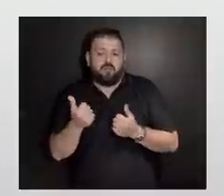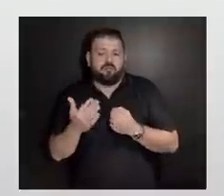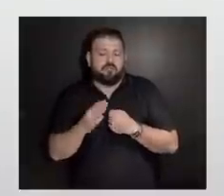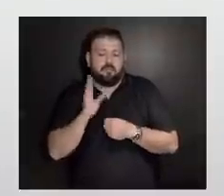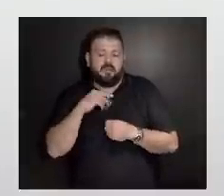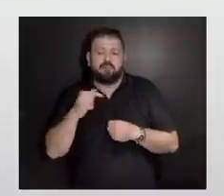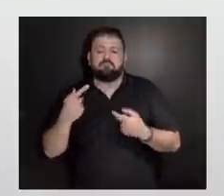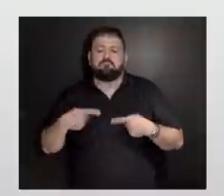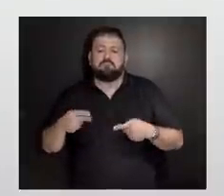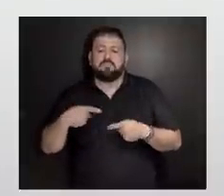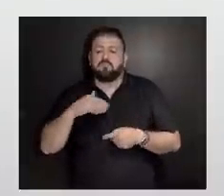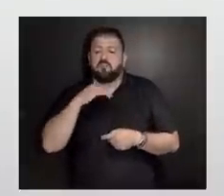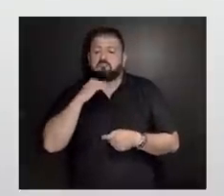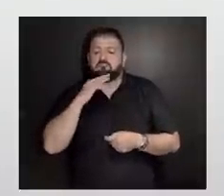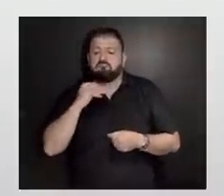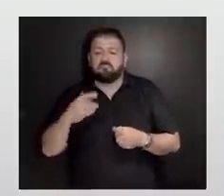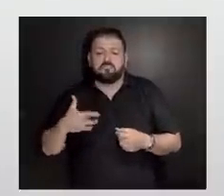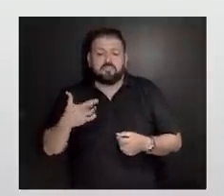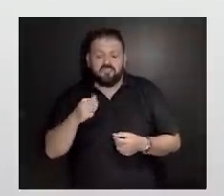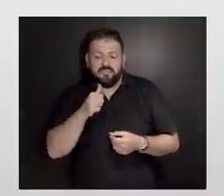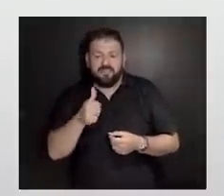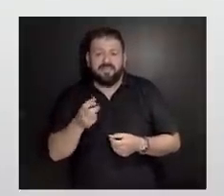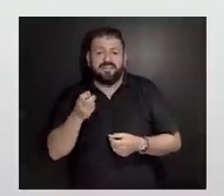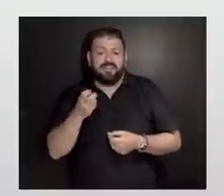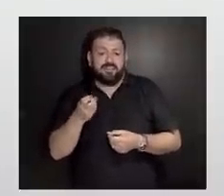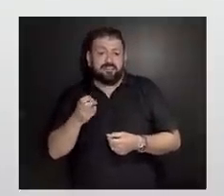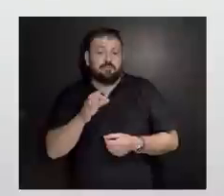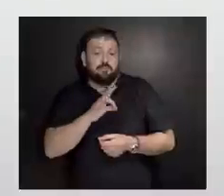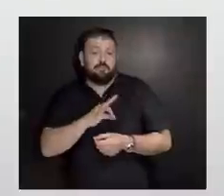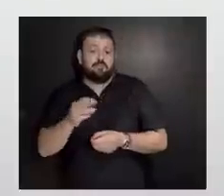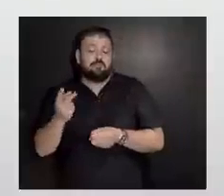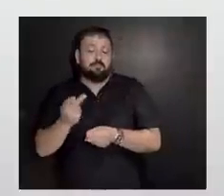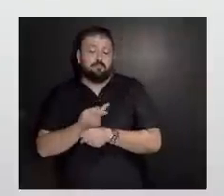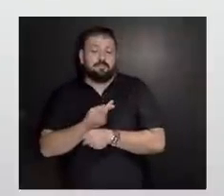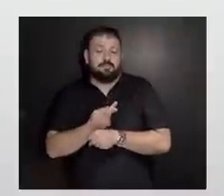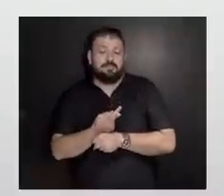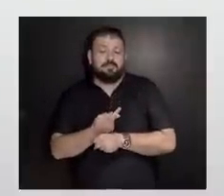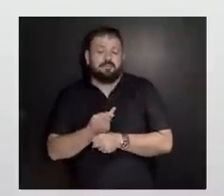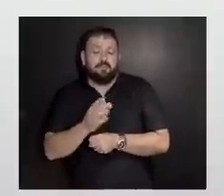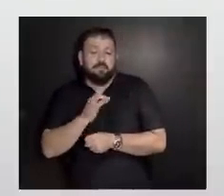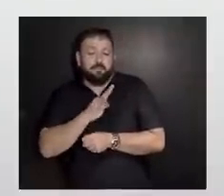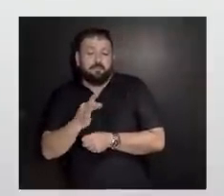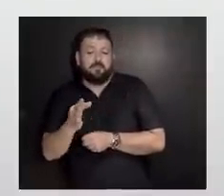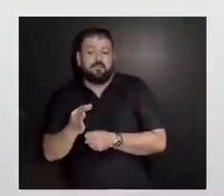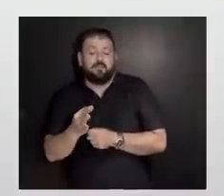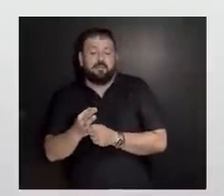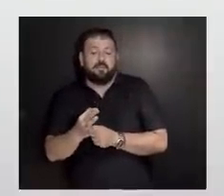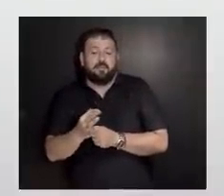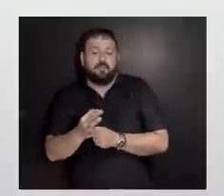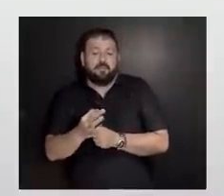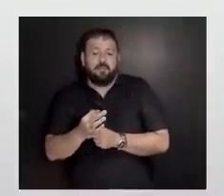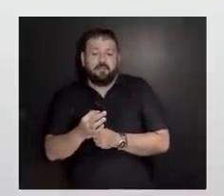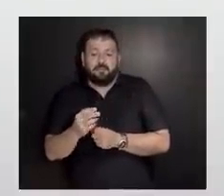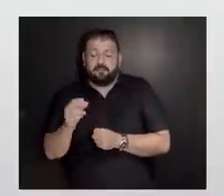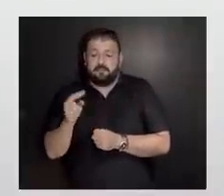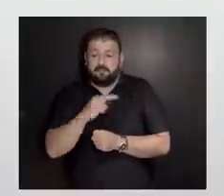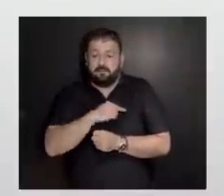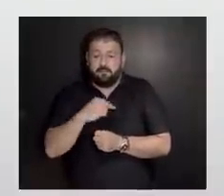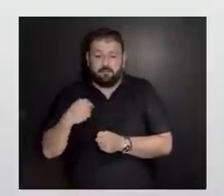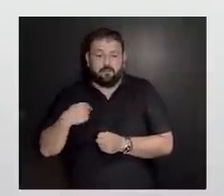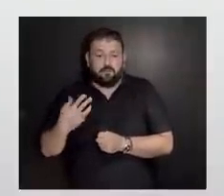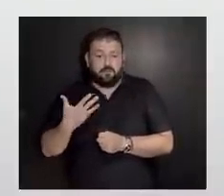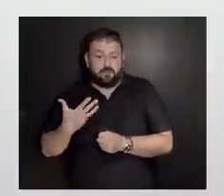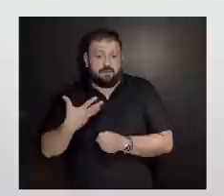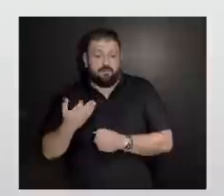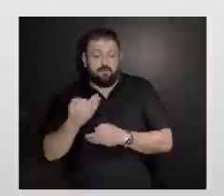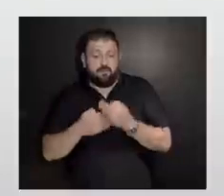Entonces, aquí más que nada, a lo que va, pues esta diapositiva es como a tratar si tenemos la capacidad, si vivimos con